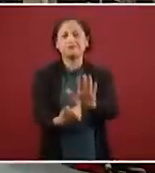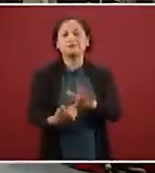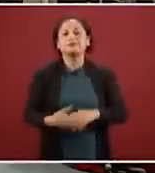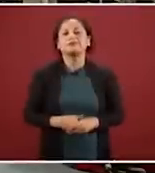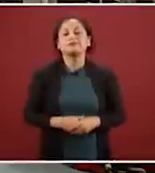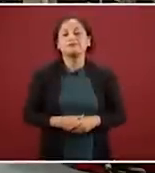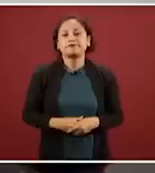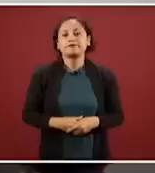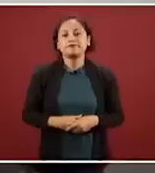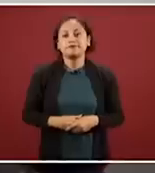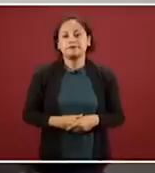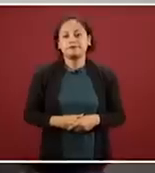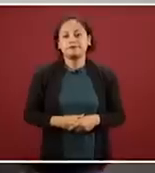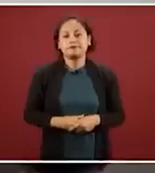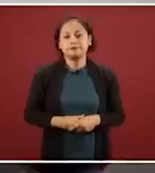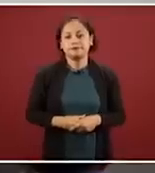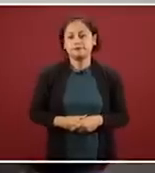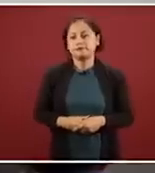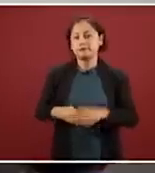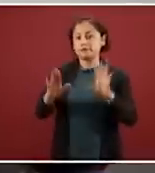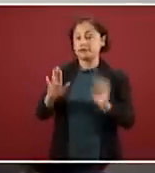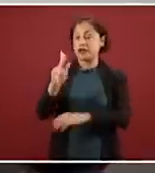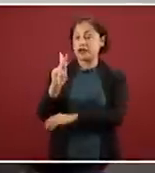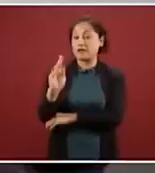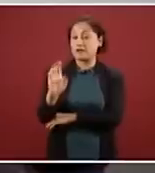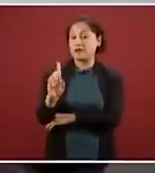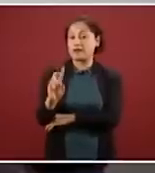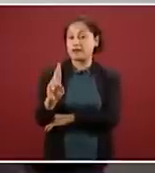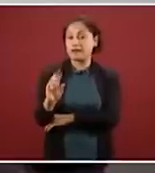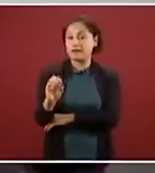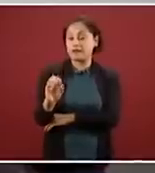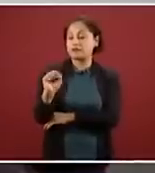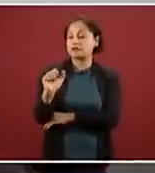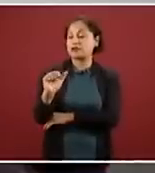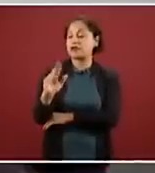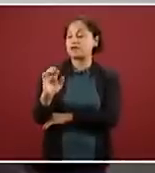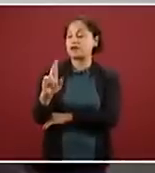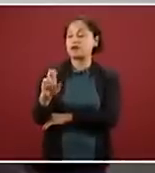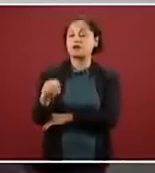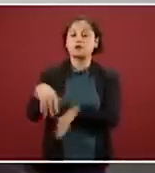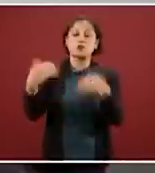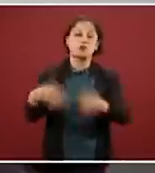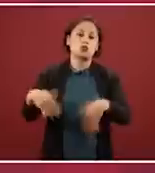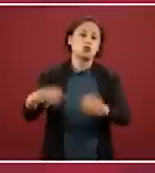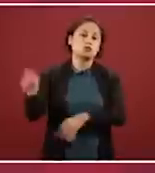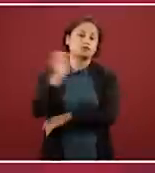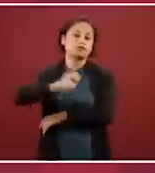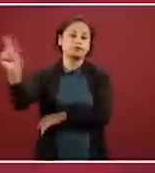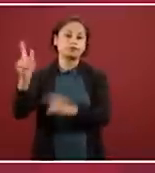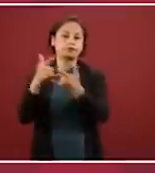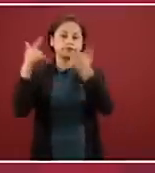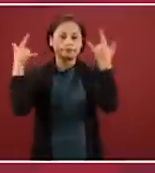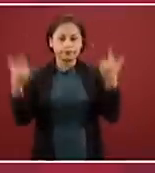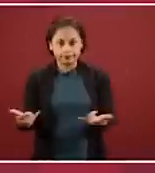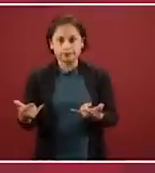Bueno, Pedro Salmerón es un extraordinario historiador, de primera. Es el